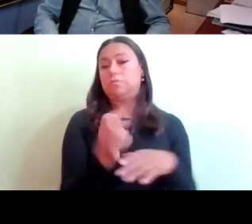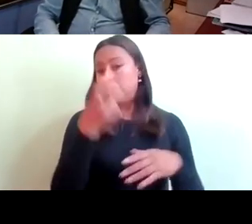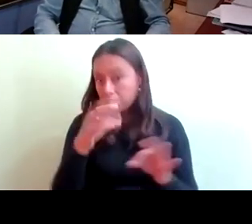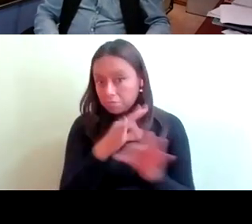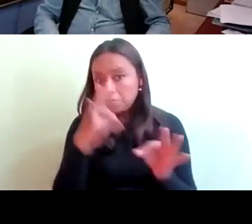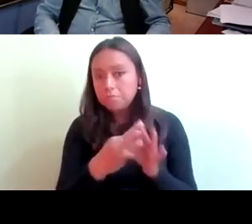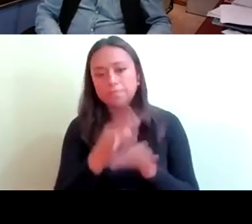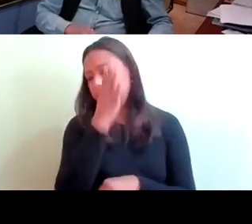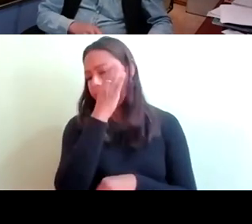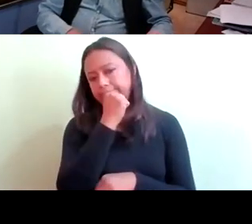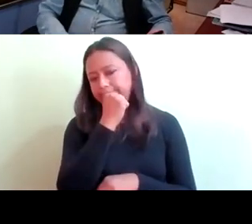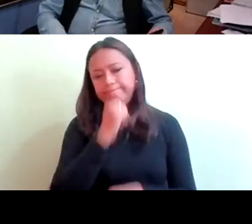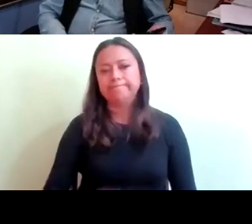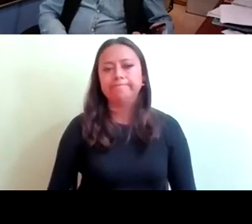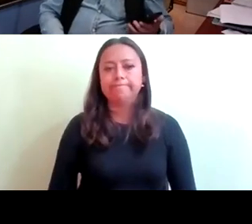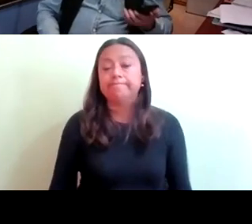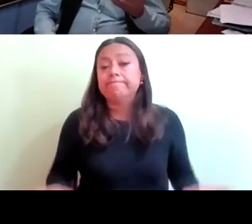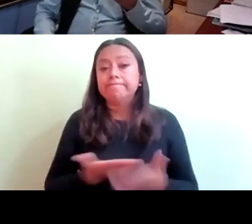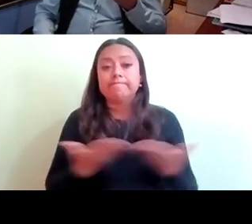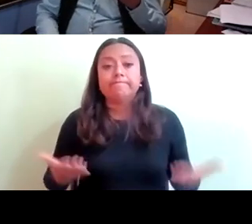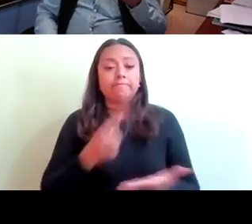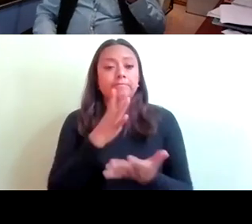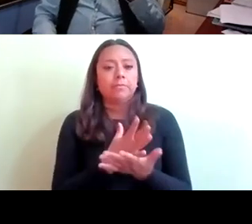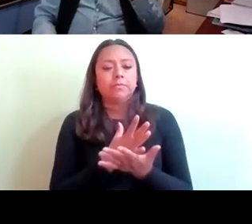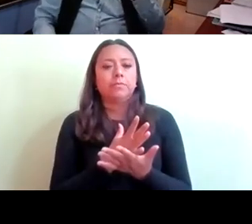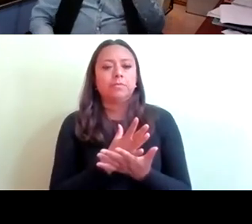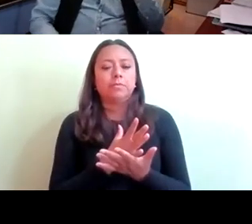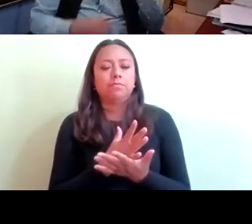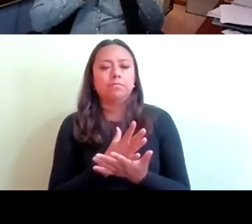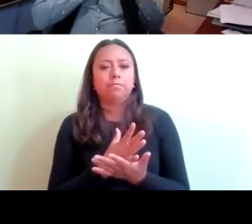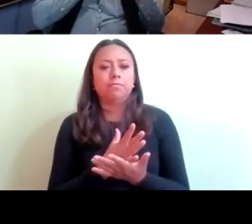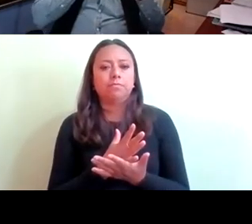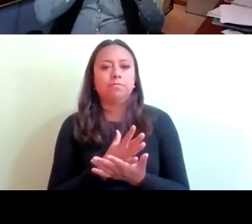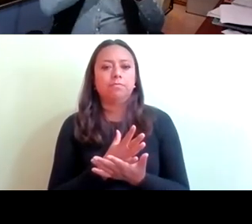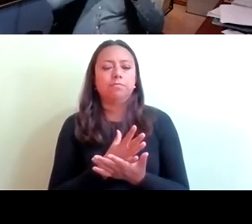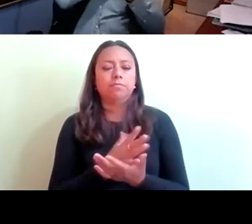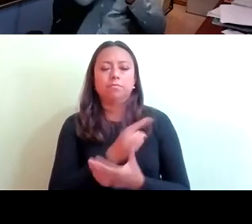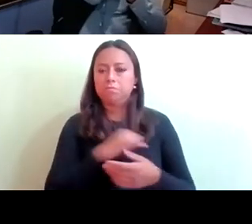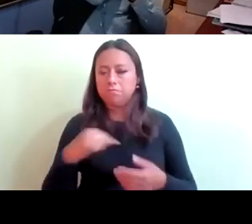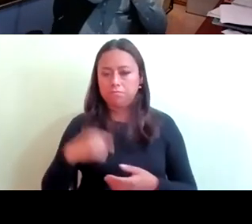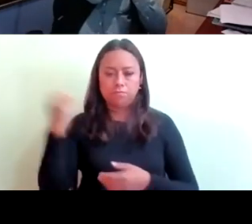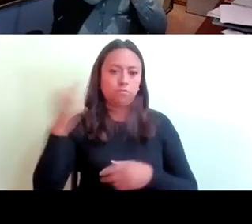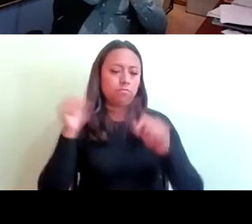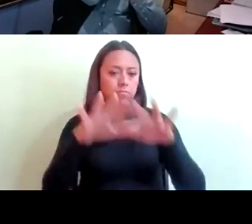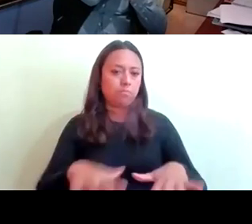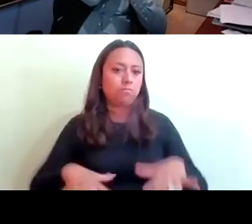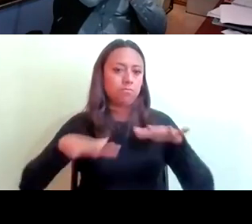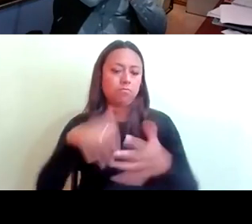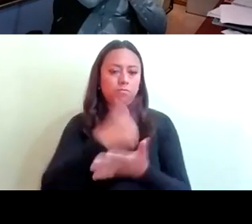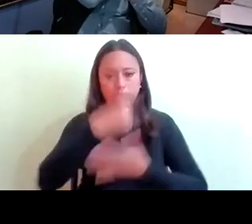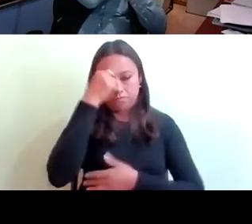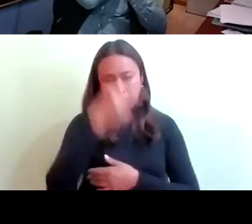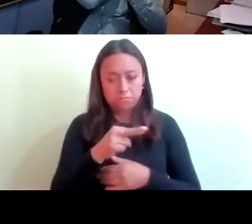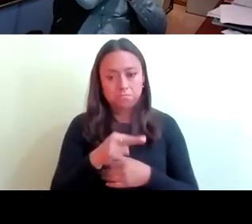aplicaciones. El único supuesto en el que sí tiene que reflexionar el Congreso es donde no se han ejecutado las asambleas vecinales y las razones por